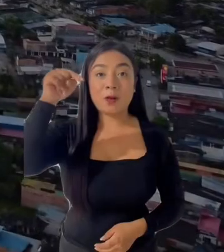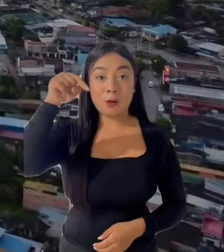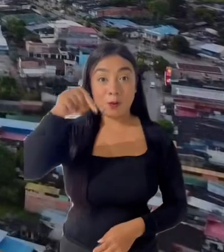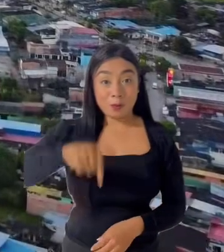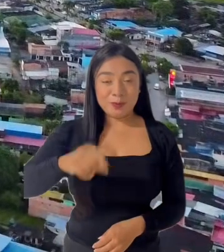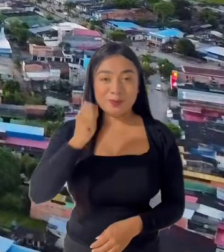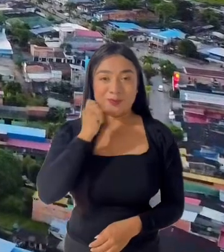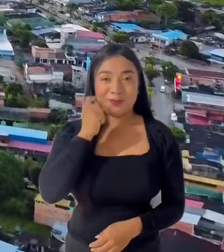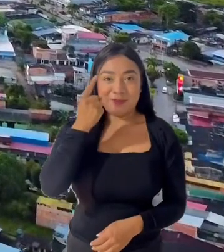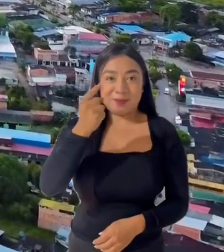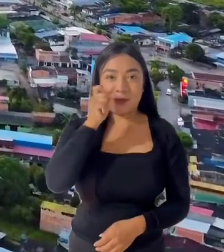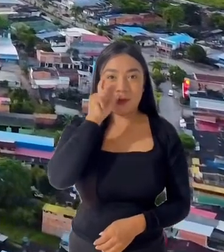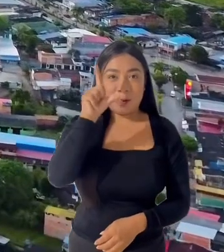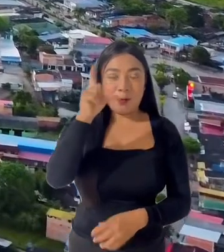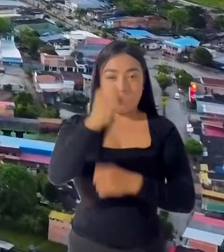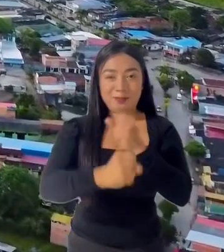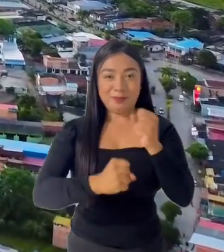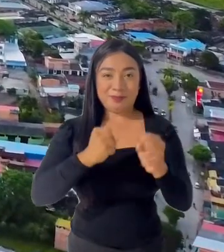Hoy,